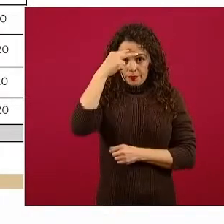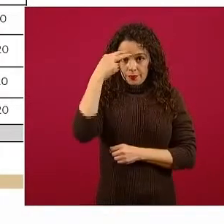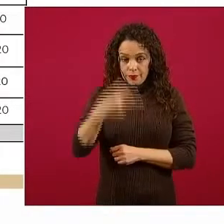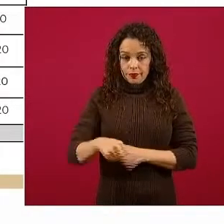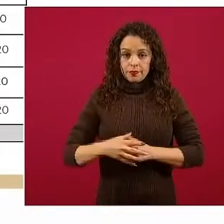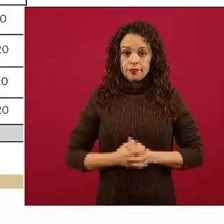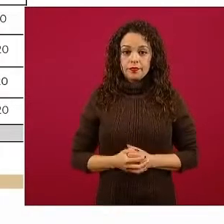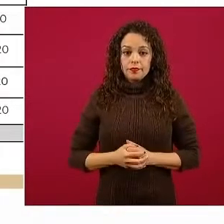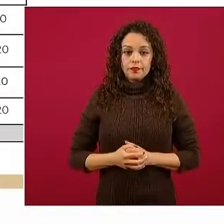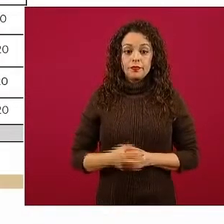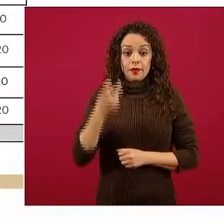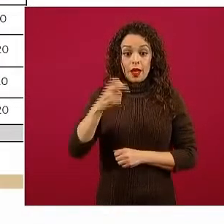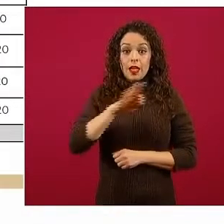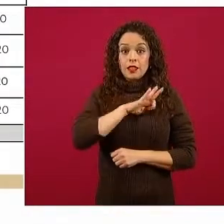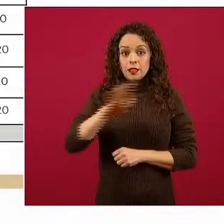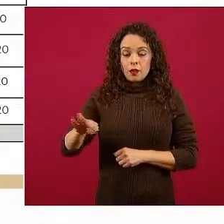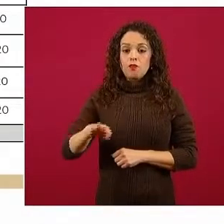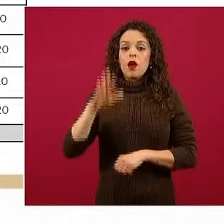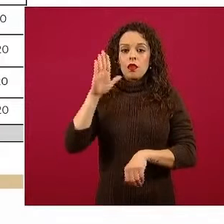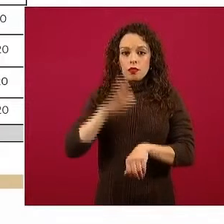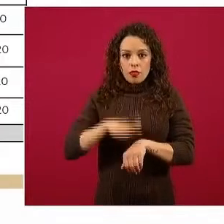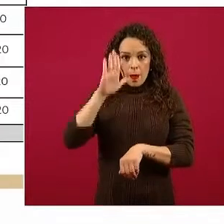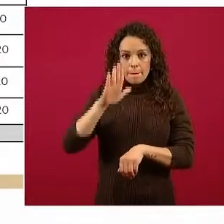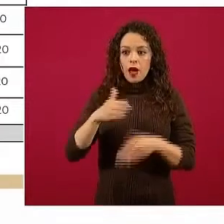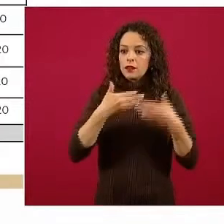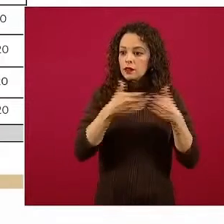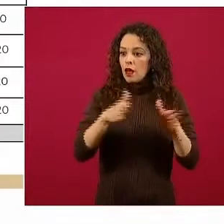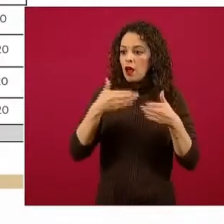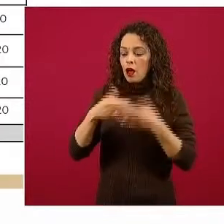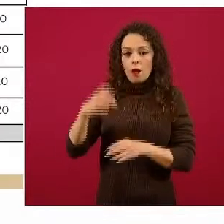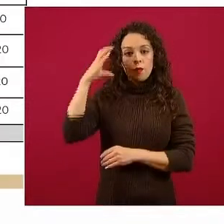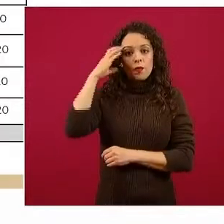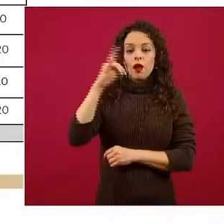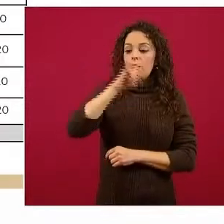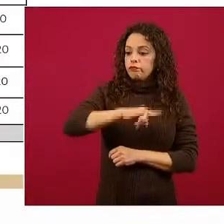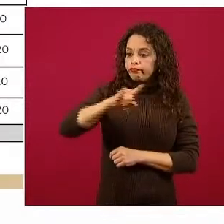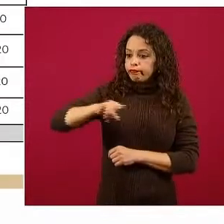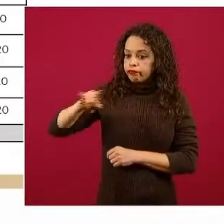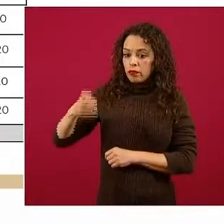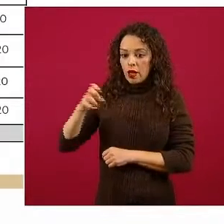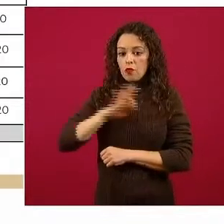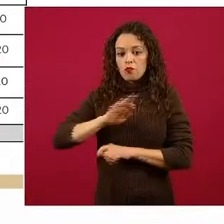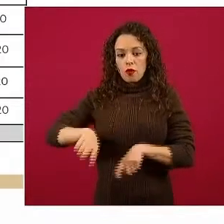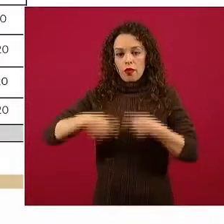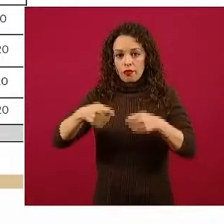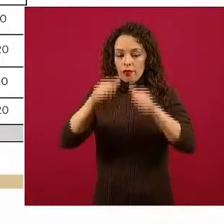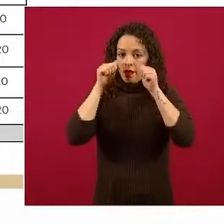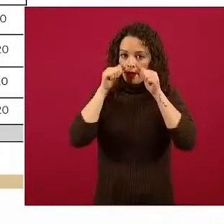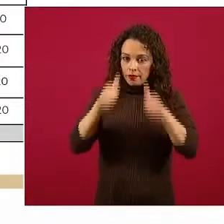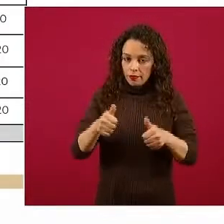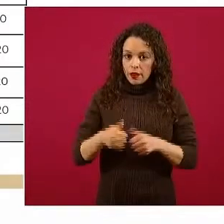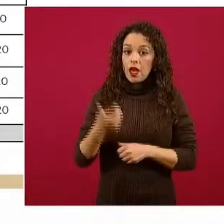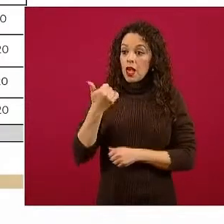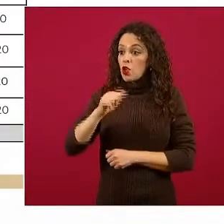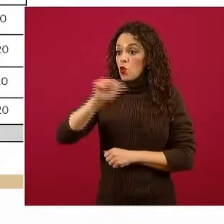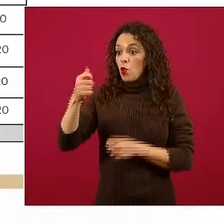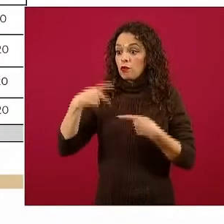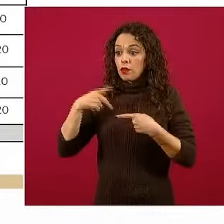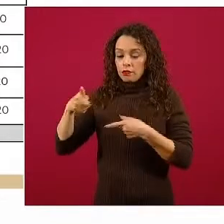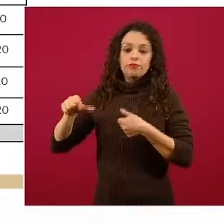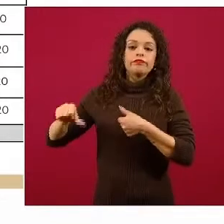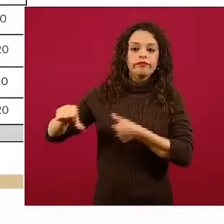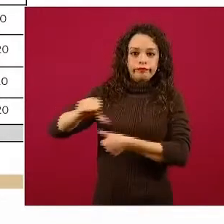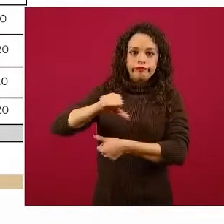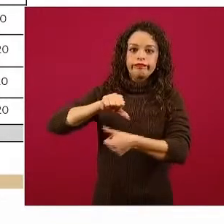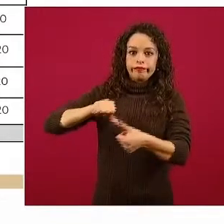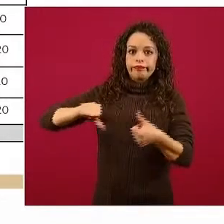Esto nos permite aumentar la capacidad, abrir más camas en estos hospitales y relevar a la fuerza